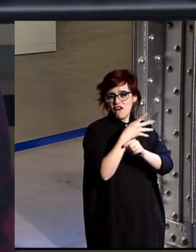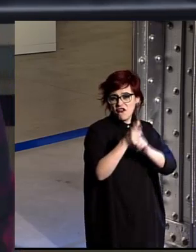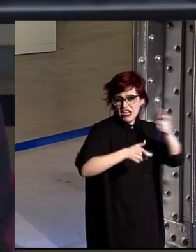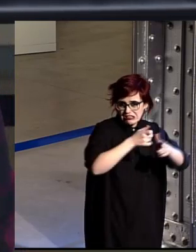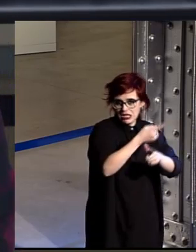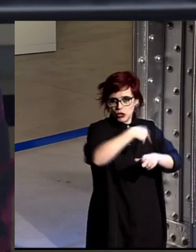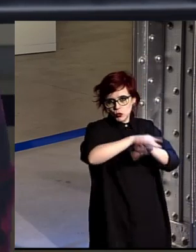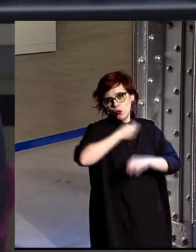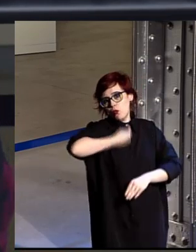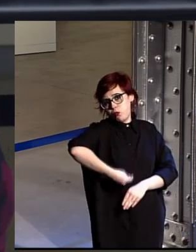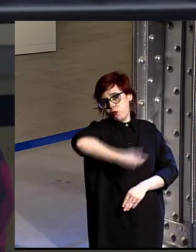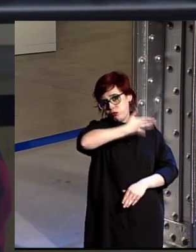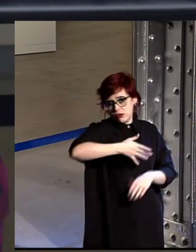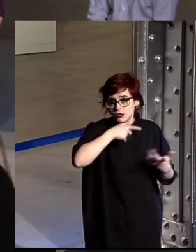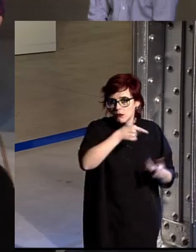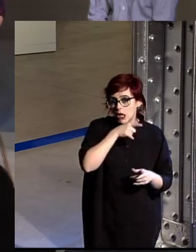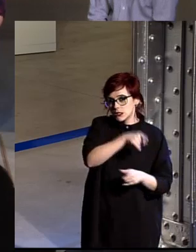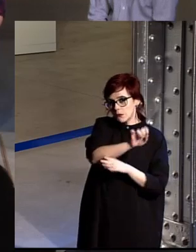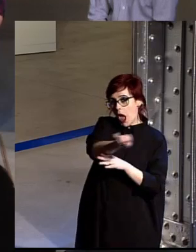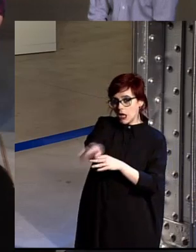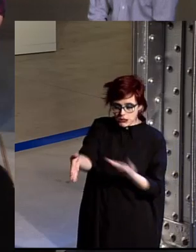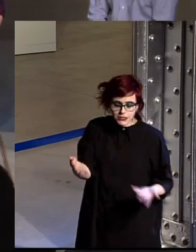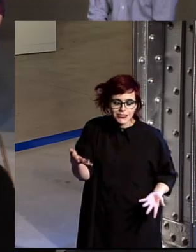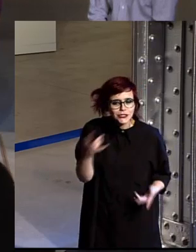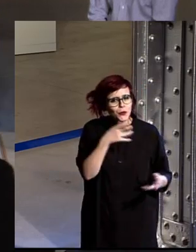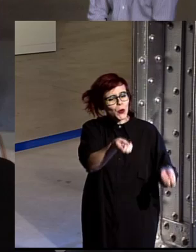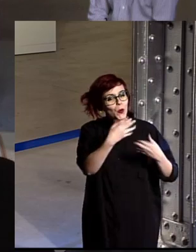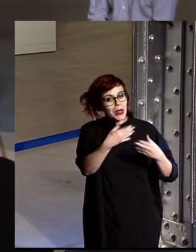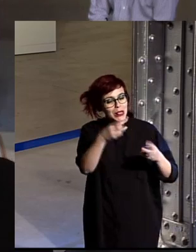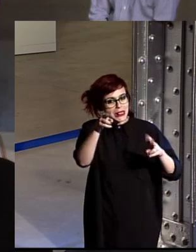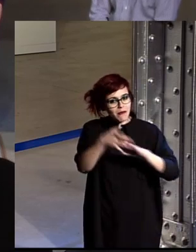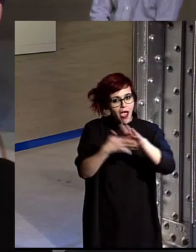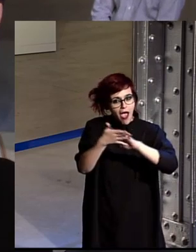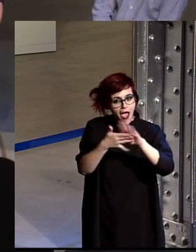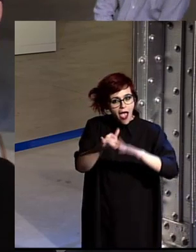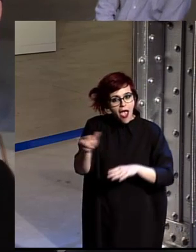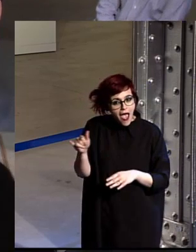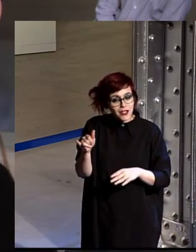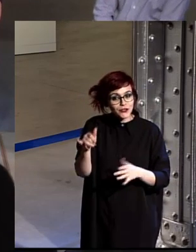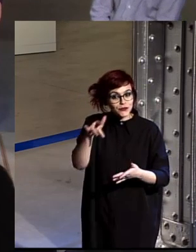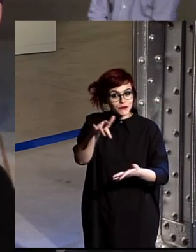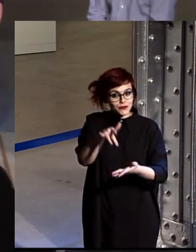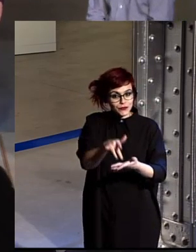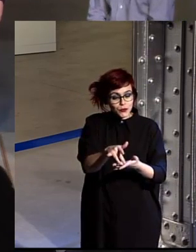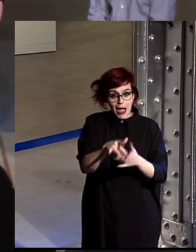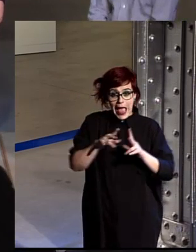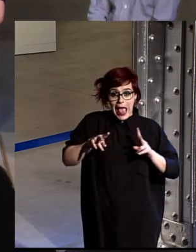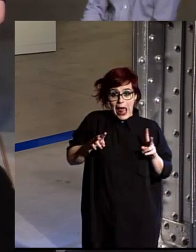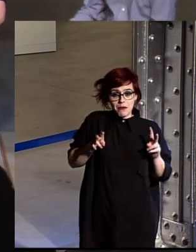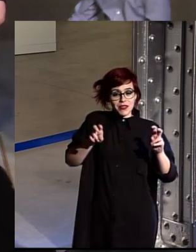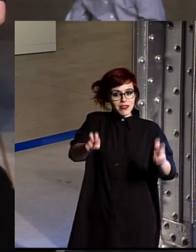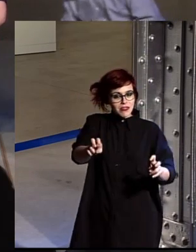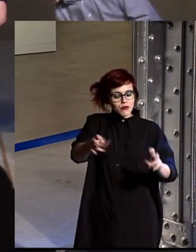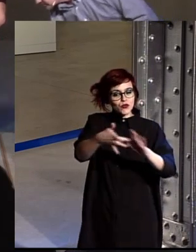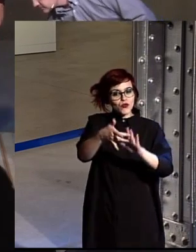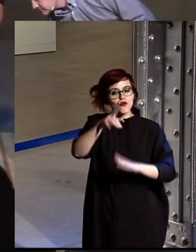es cojonudo. Pues así. Ignacio, una cosa que tú cuentas, estamos hablando de que están en todas partes, de que han estado con nosotros desde el principio, es cómo